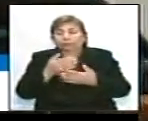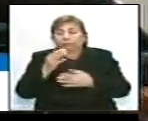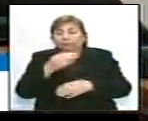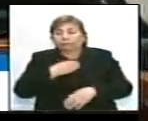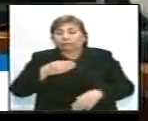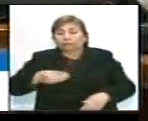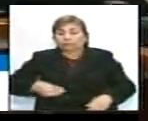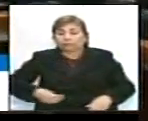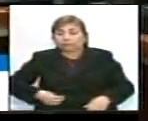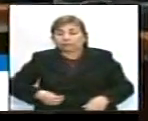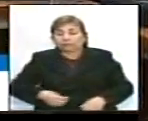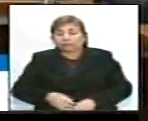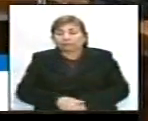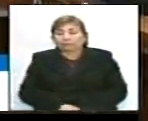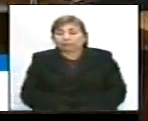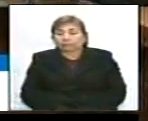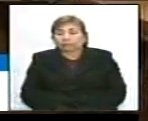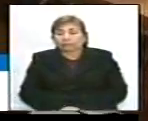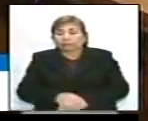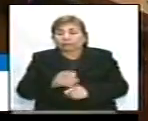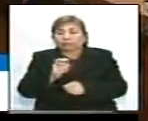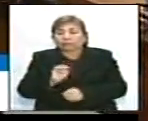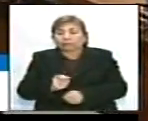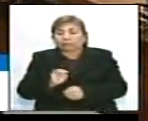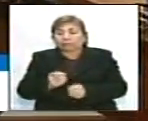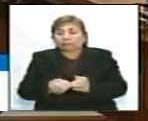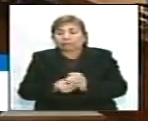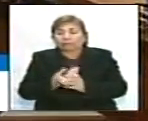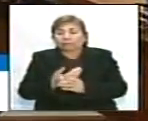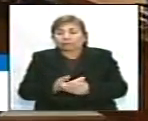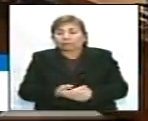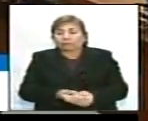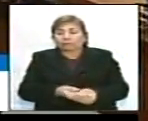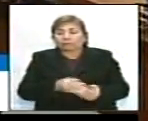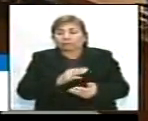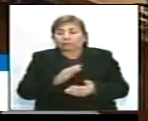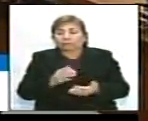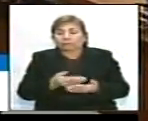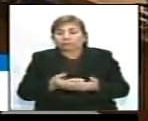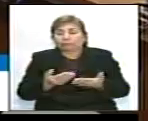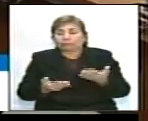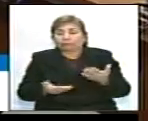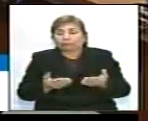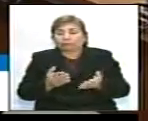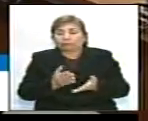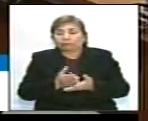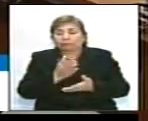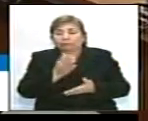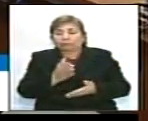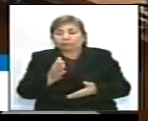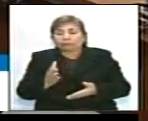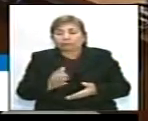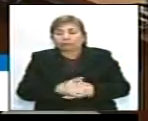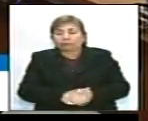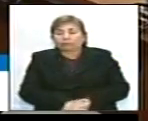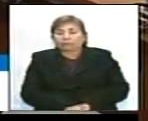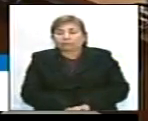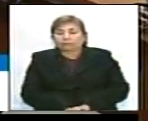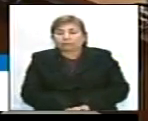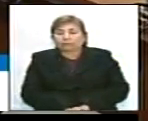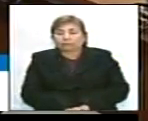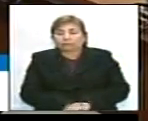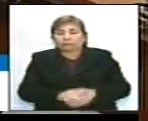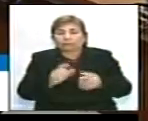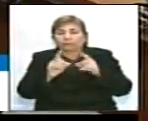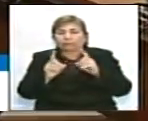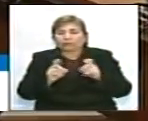ministra de Agricultura, Fabiola Muñoz Oredo. Y ahora vamos a dar pase a las